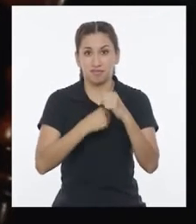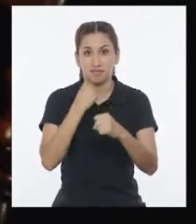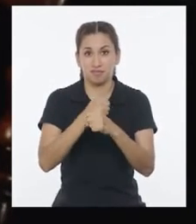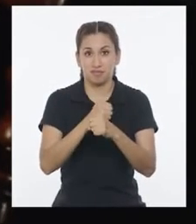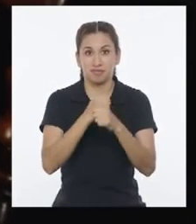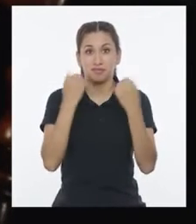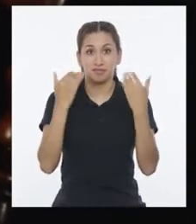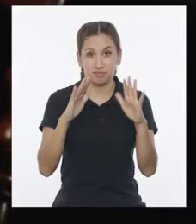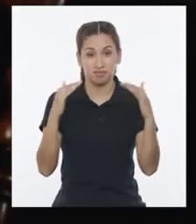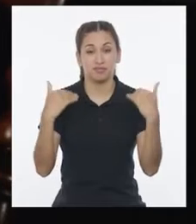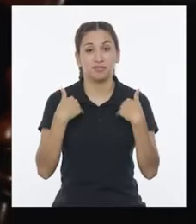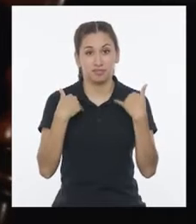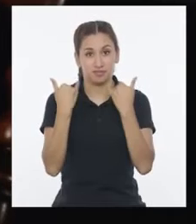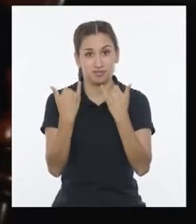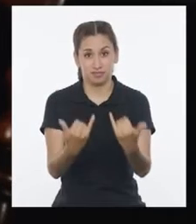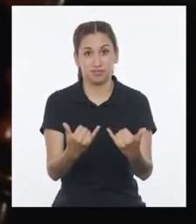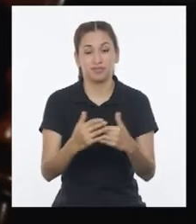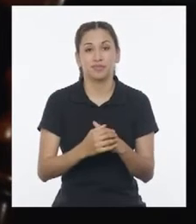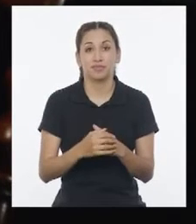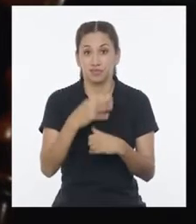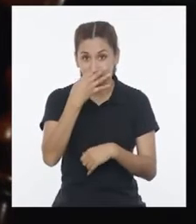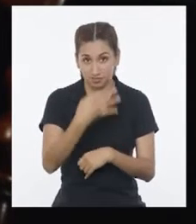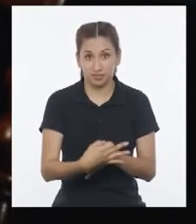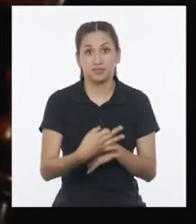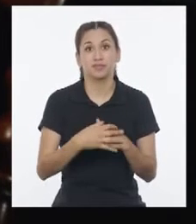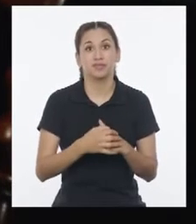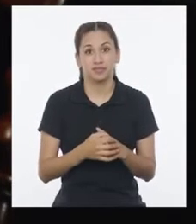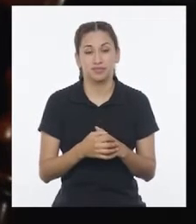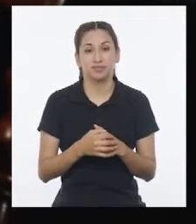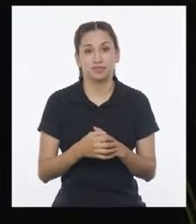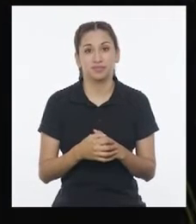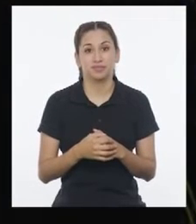años ya existen hoy. ¿Verdad?